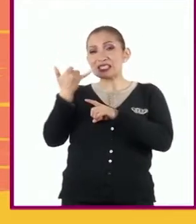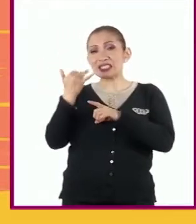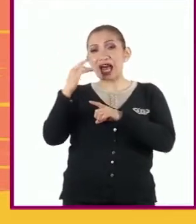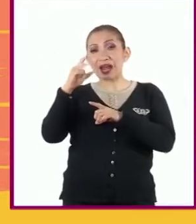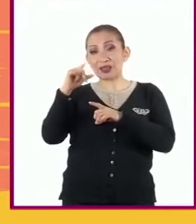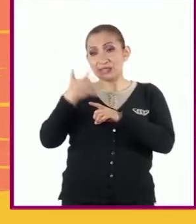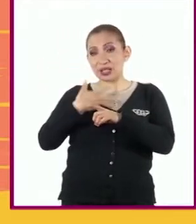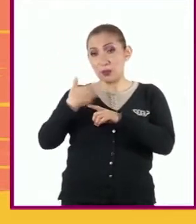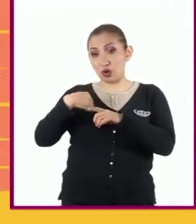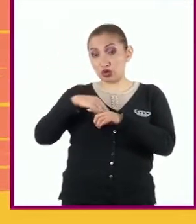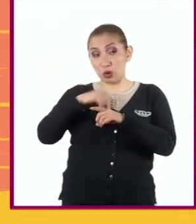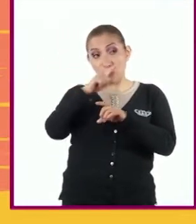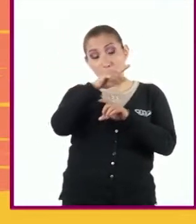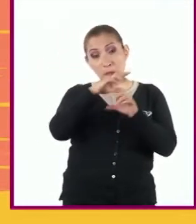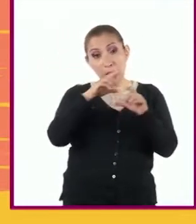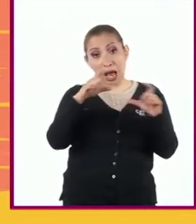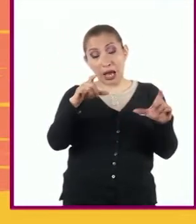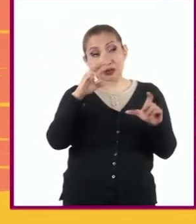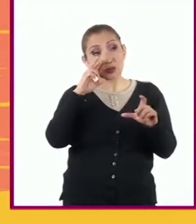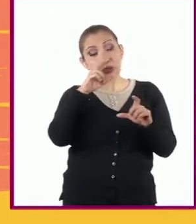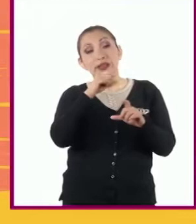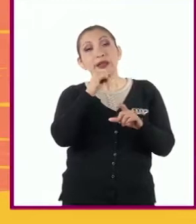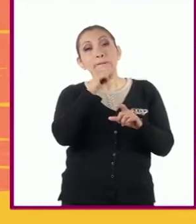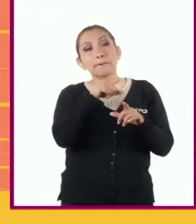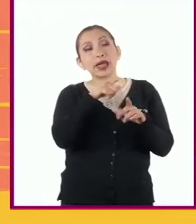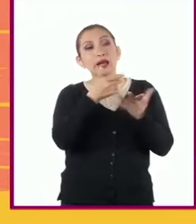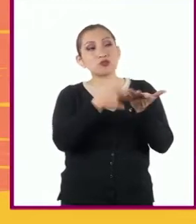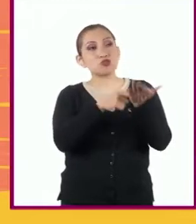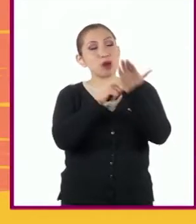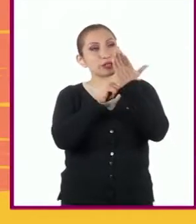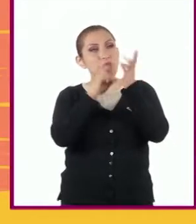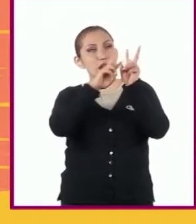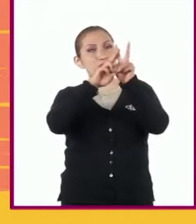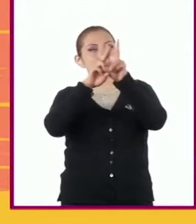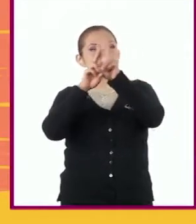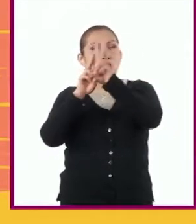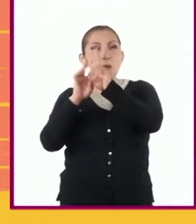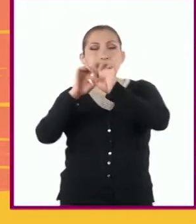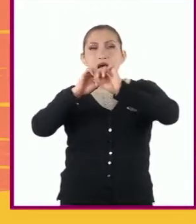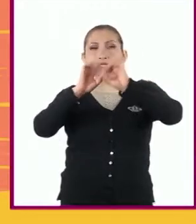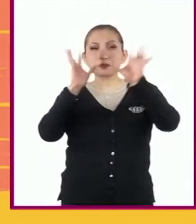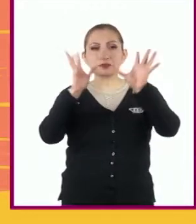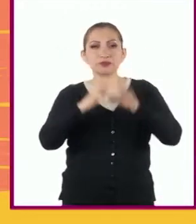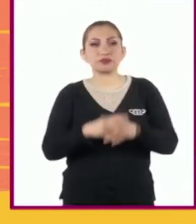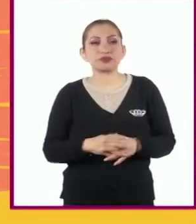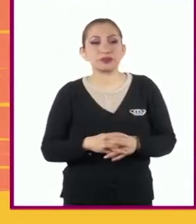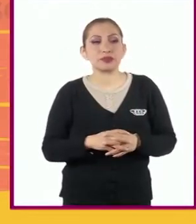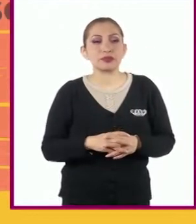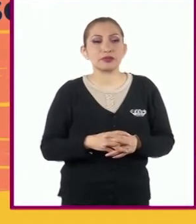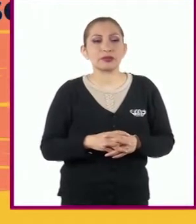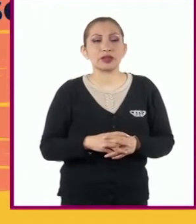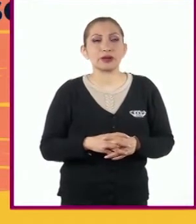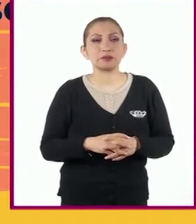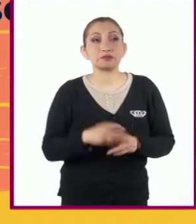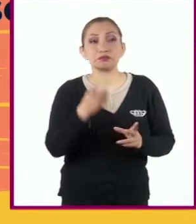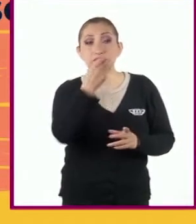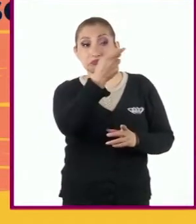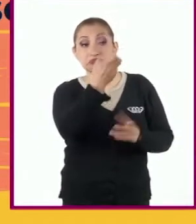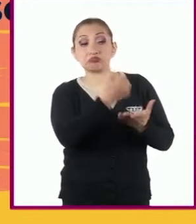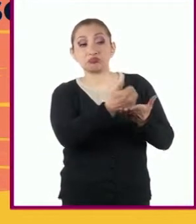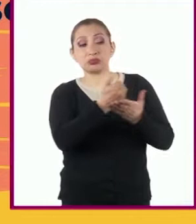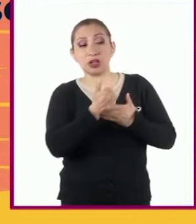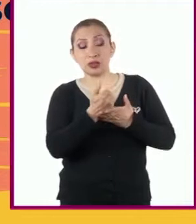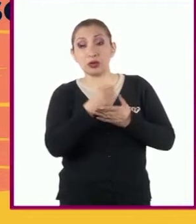que tenemos nosotros y al mismo tiempo muestran las estrellas con mayor claridad. Esta ventaja